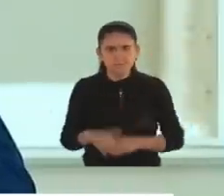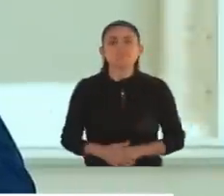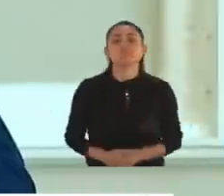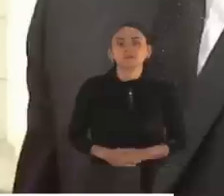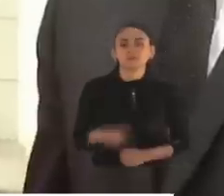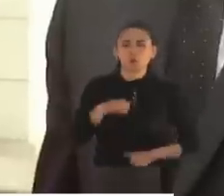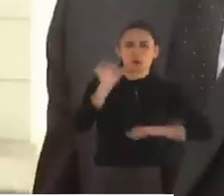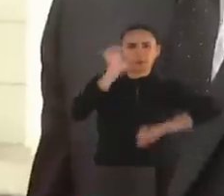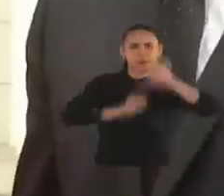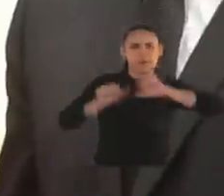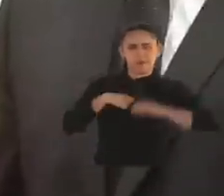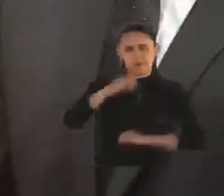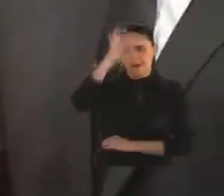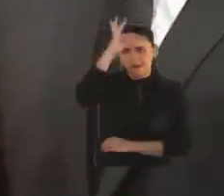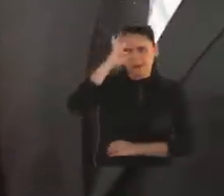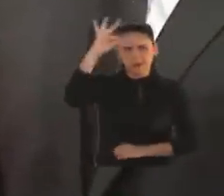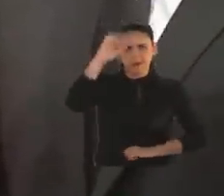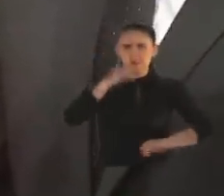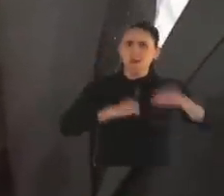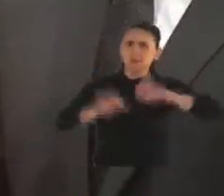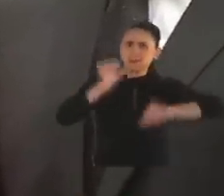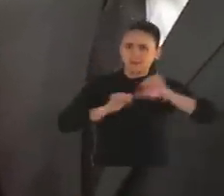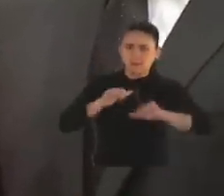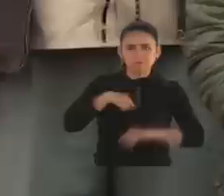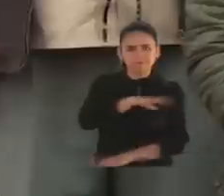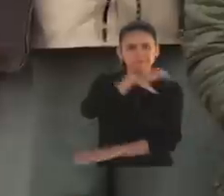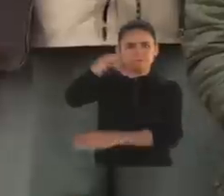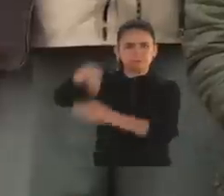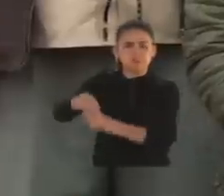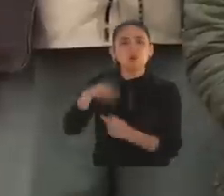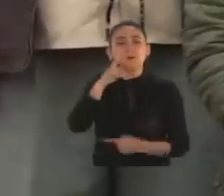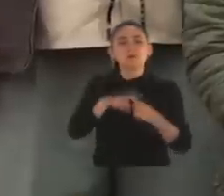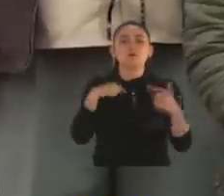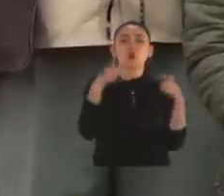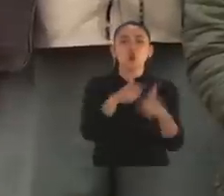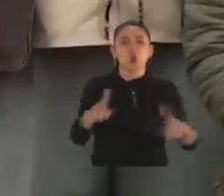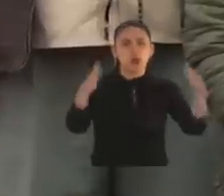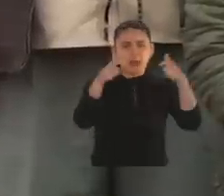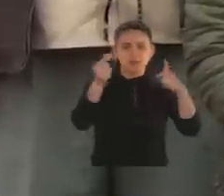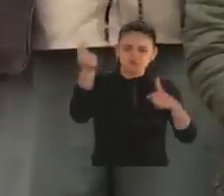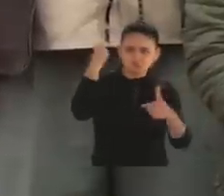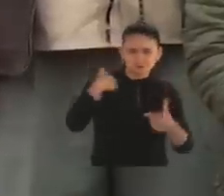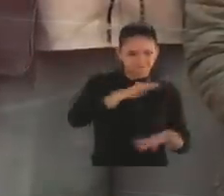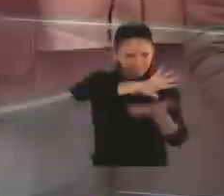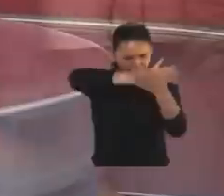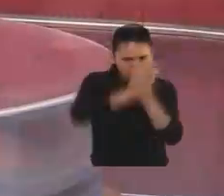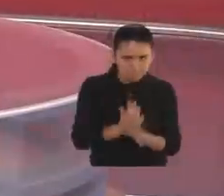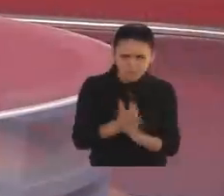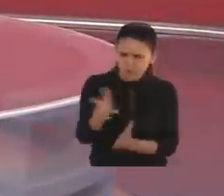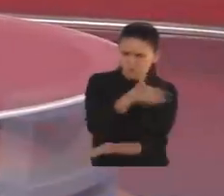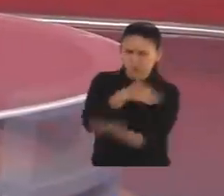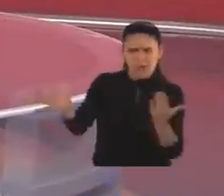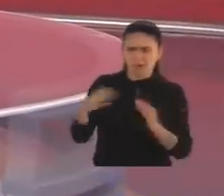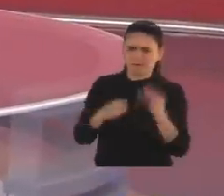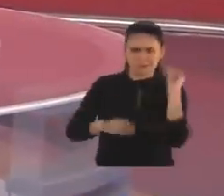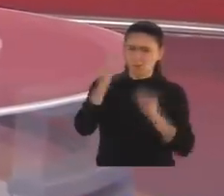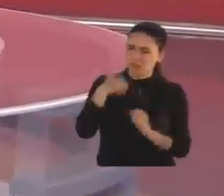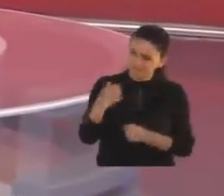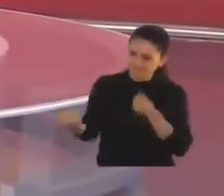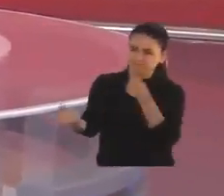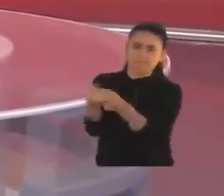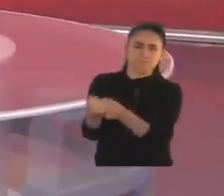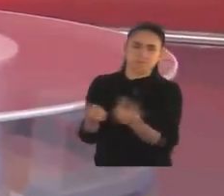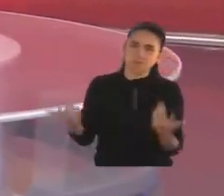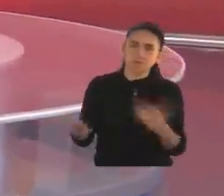Pedro Castillo tras su destitución y detención al intentar acabar con el Congreso de Perú el pasado mes de diciembre. Y seguimos con